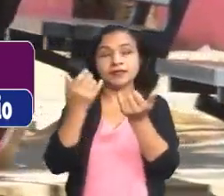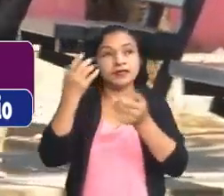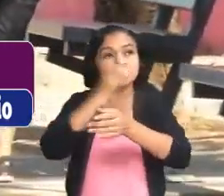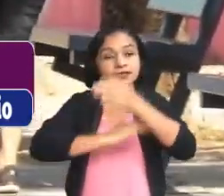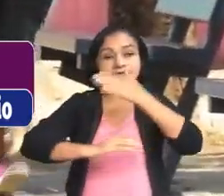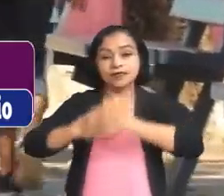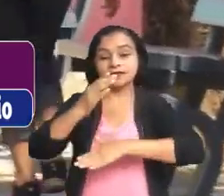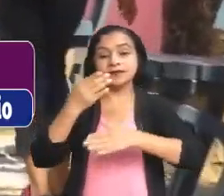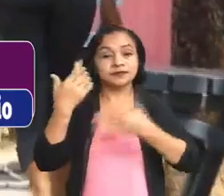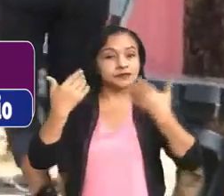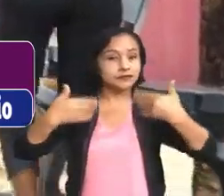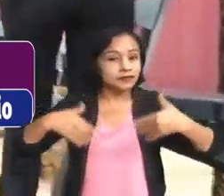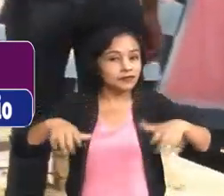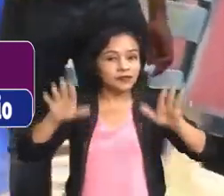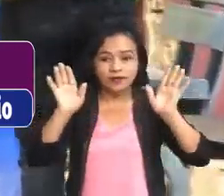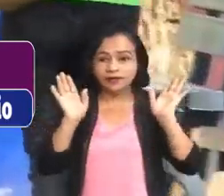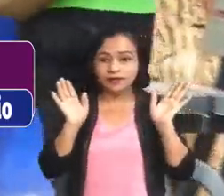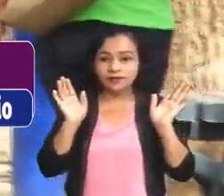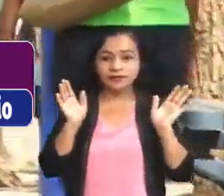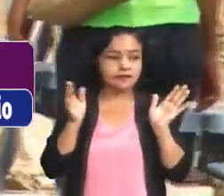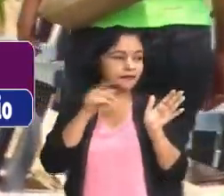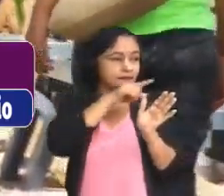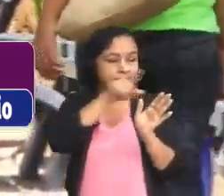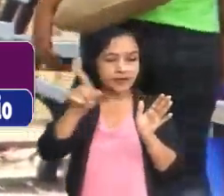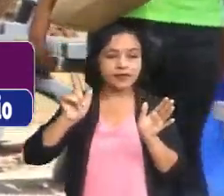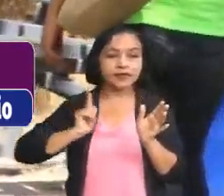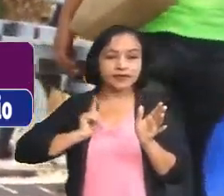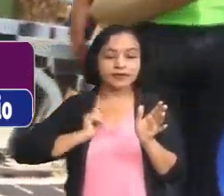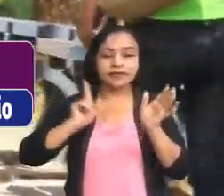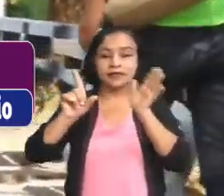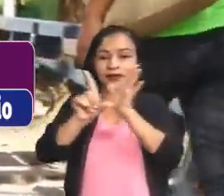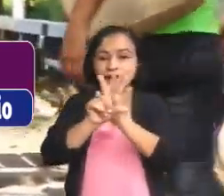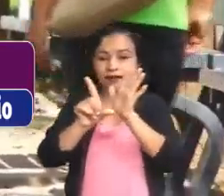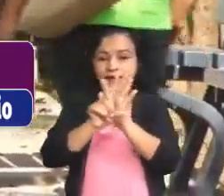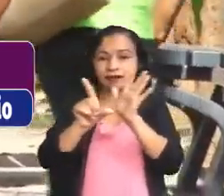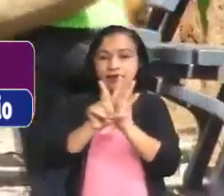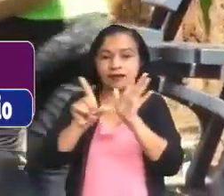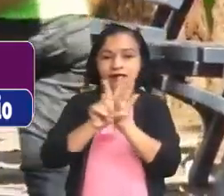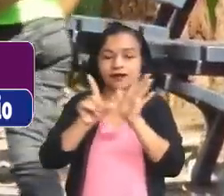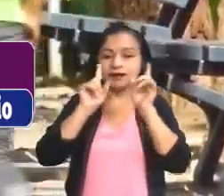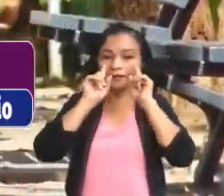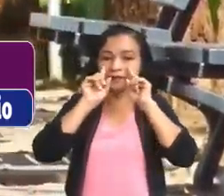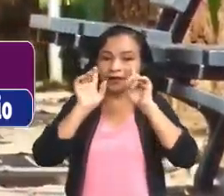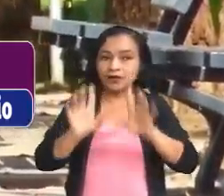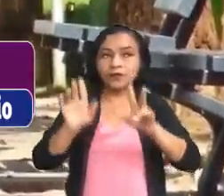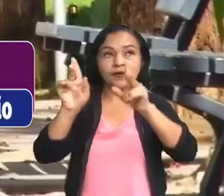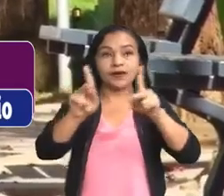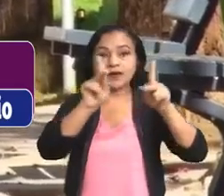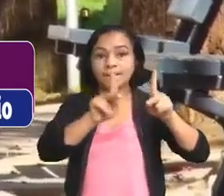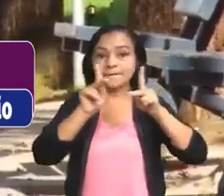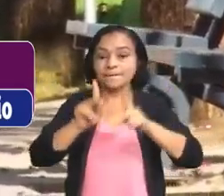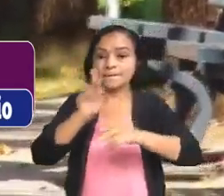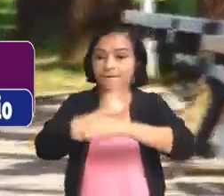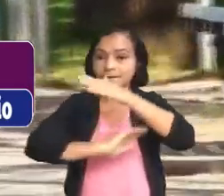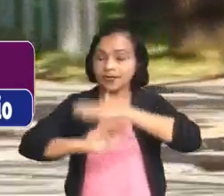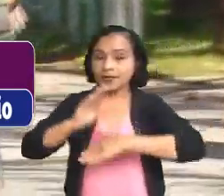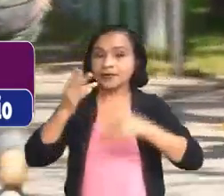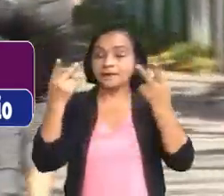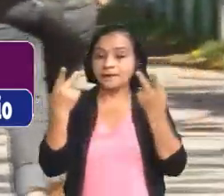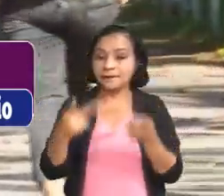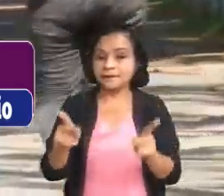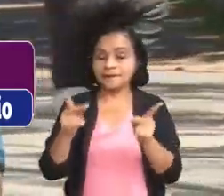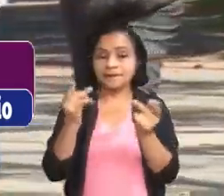cualquier momento. Entonces, para ello también existe esta ley, ¿verdad?, para proteger a las personas con discapacidad. Pero también